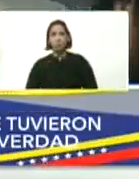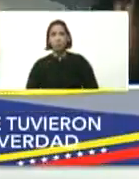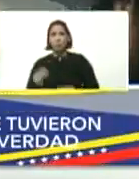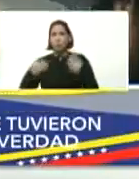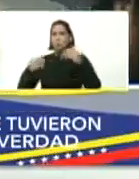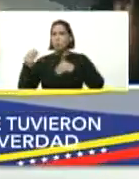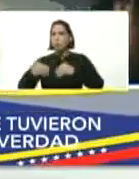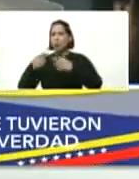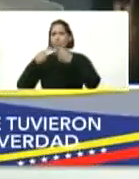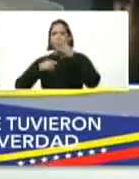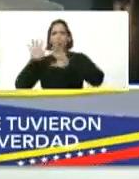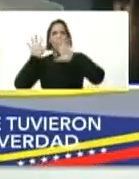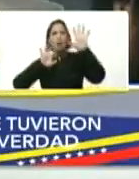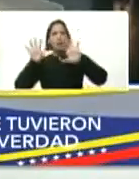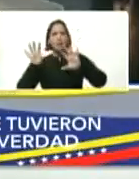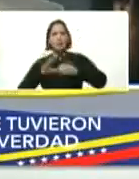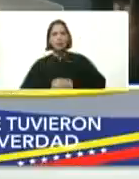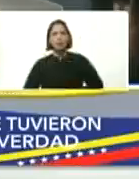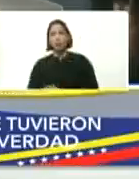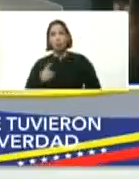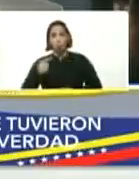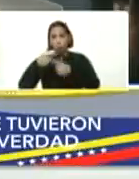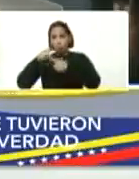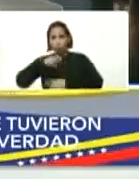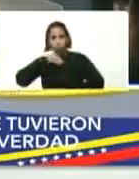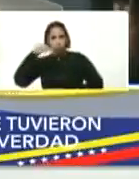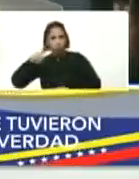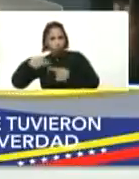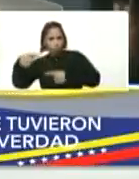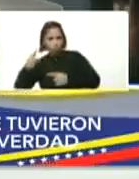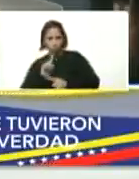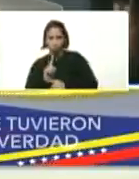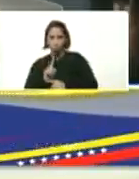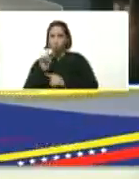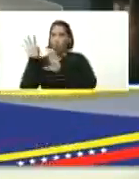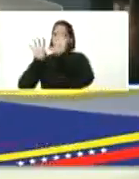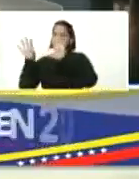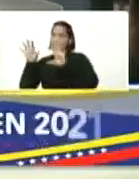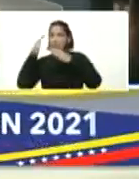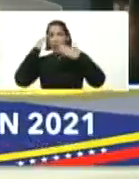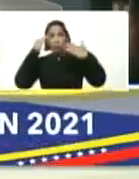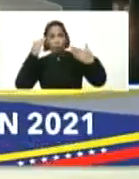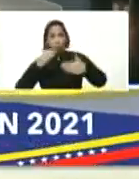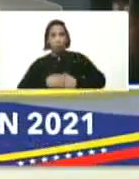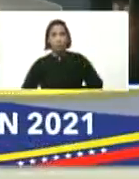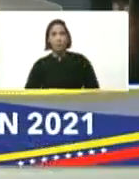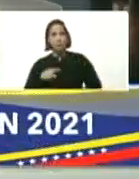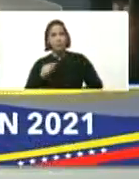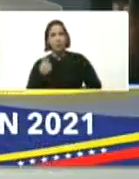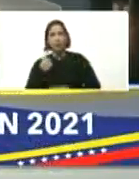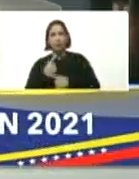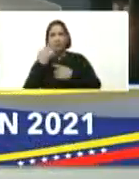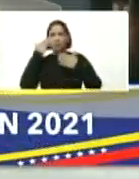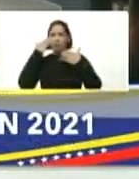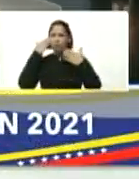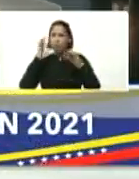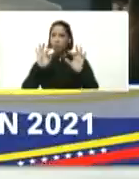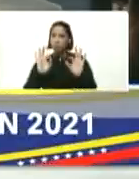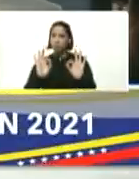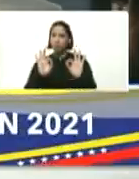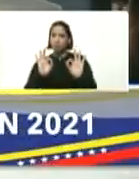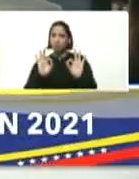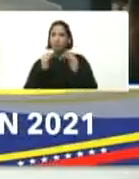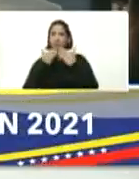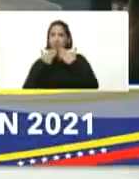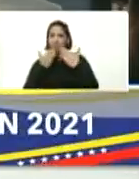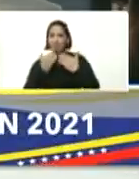allá. No del más allá, sino de más allá. Bueno, saludo, miren, primero tengo que saludar de manera especial y dar las